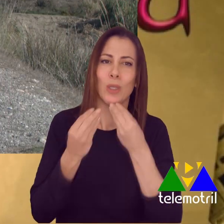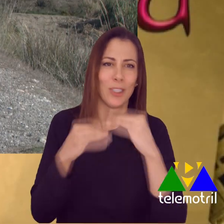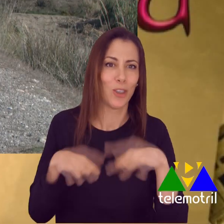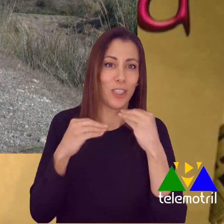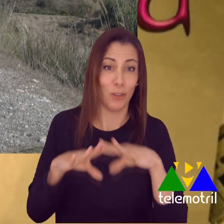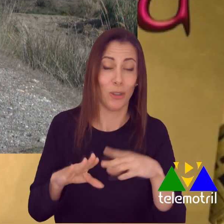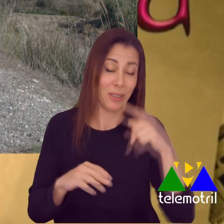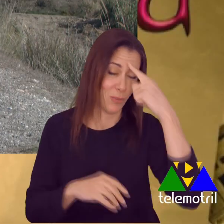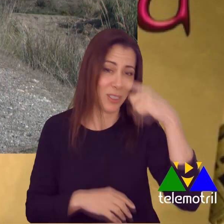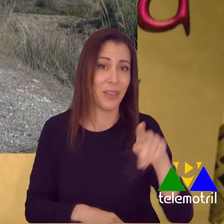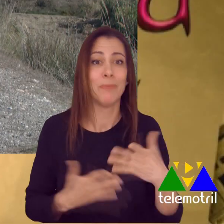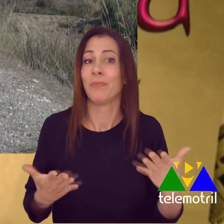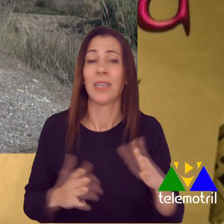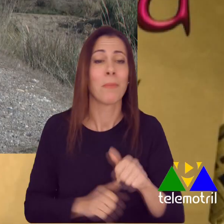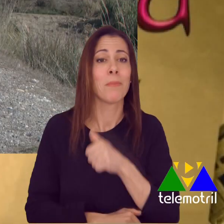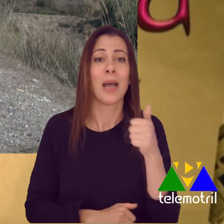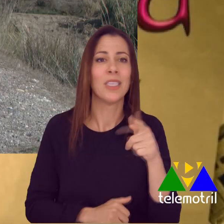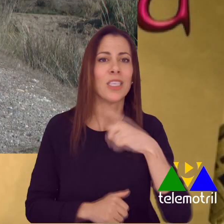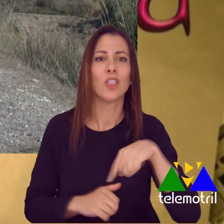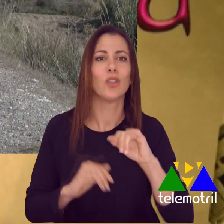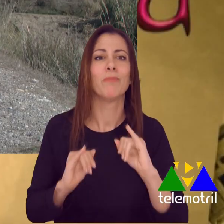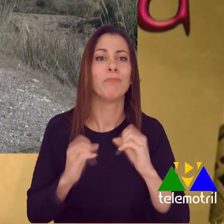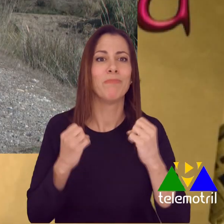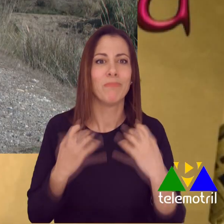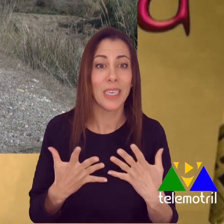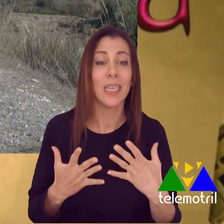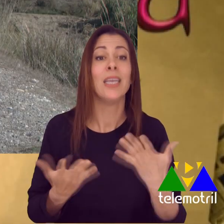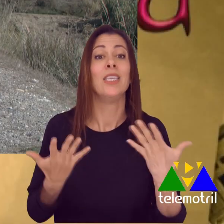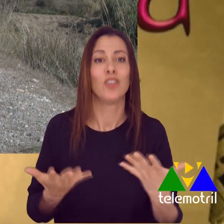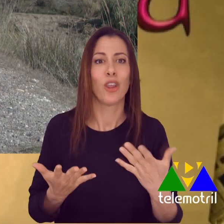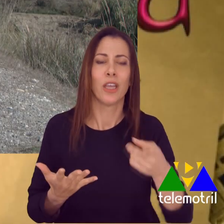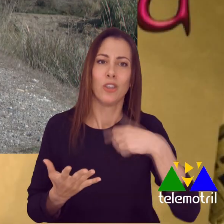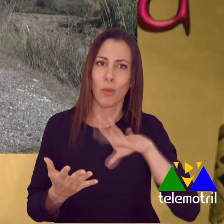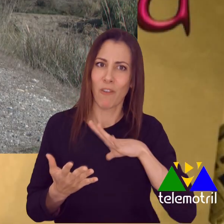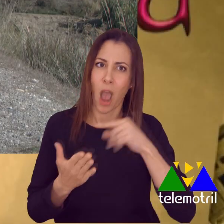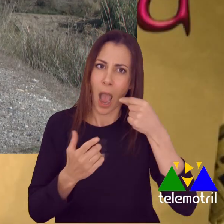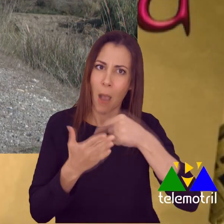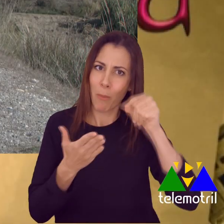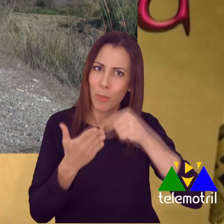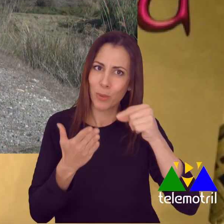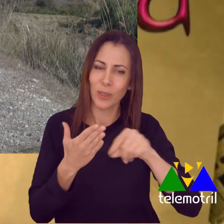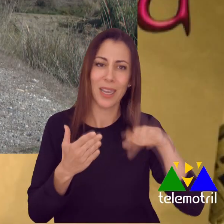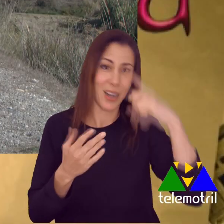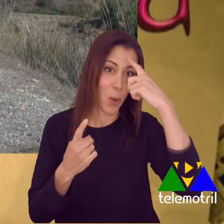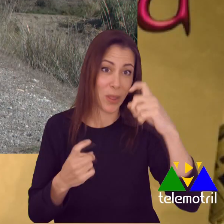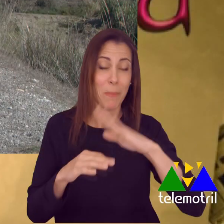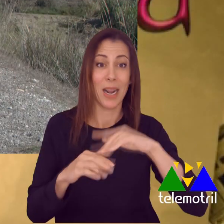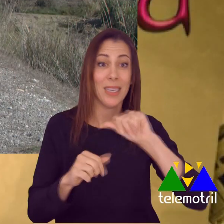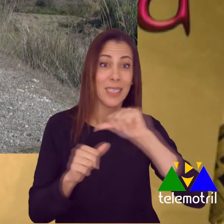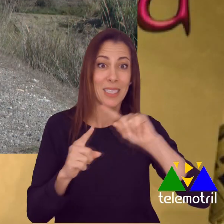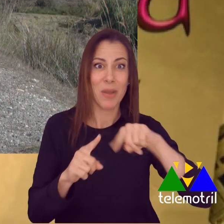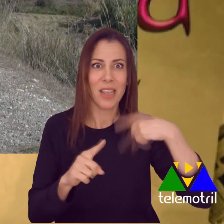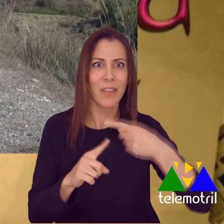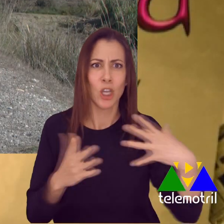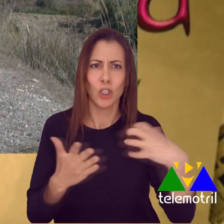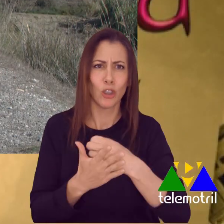ustedes sabrán. Así que nada, que lo pasen ustedes bien, que si quieren que tomen ustedes 4 apuntes y recuerden 4 cositas para que la semana que viene lo